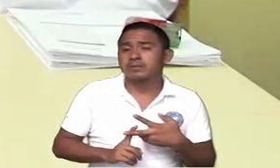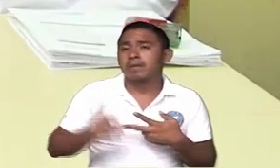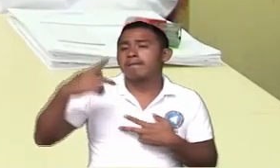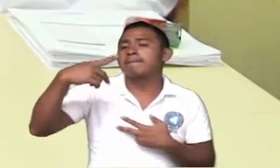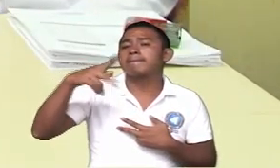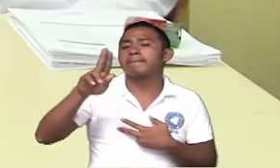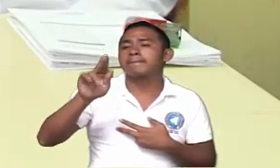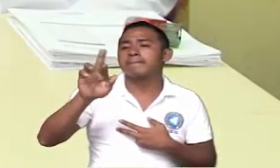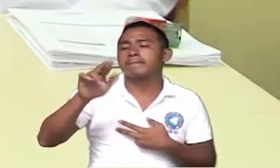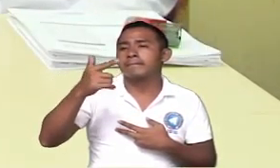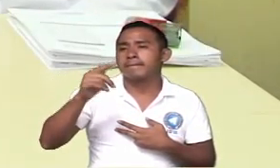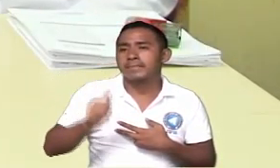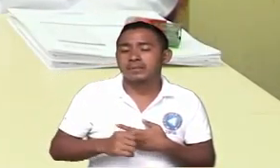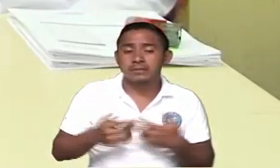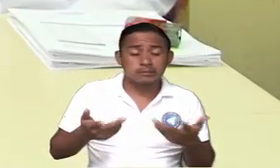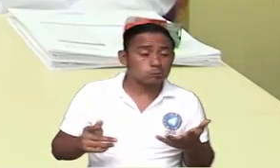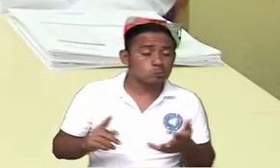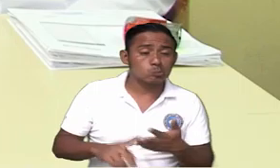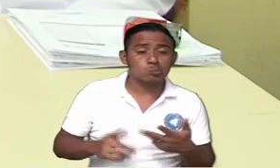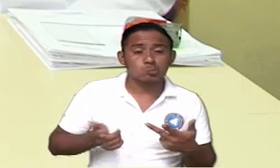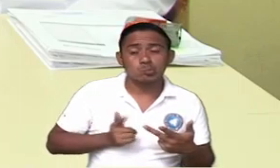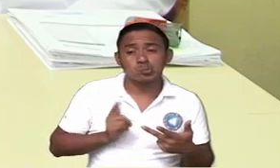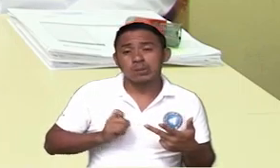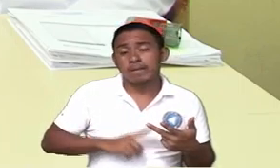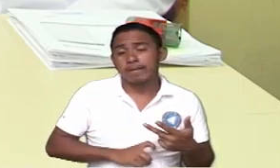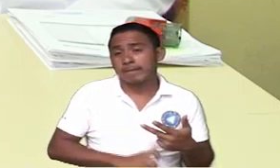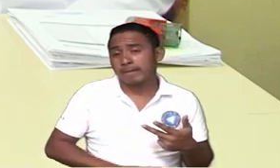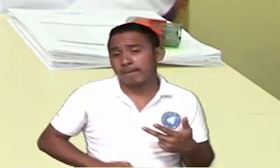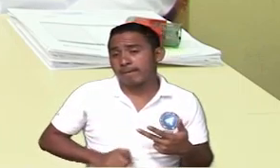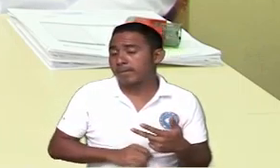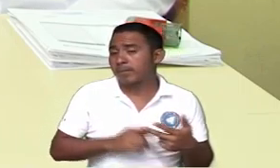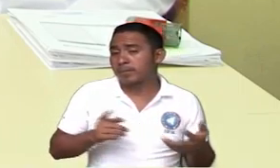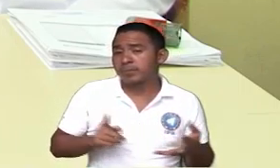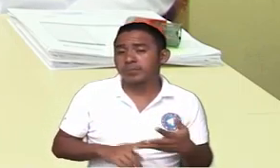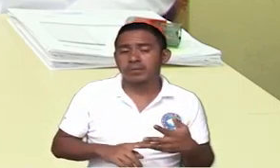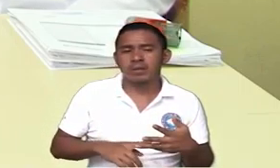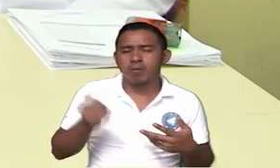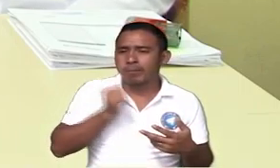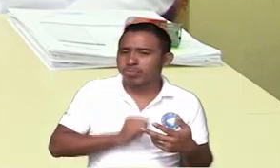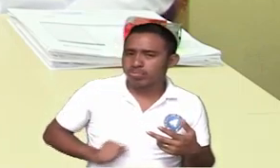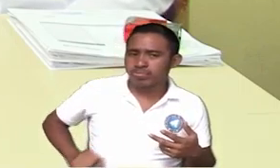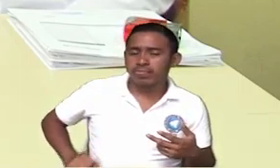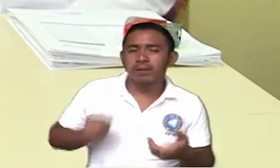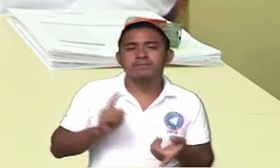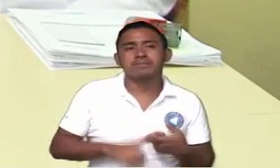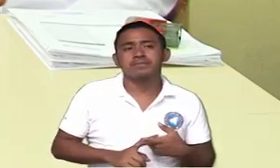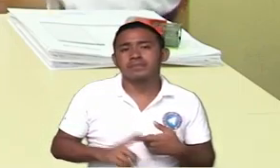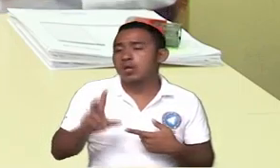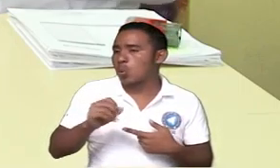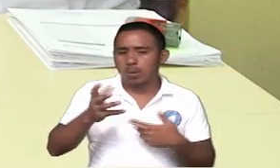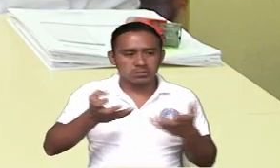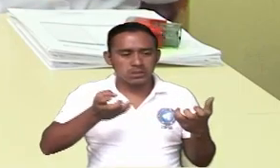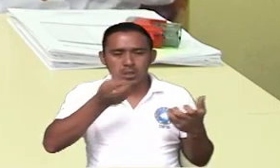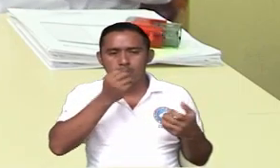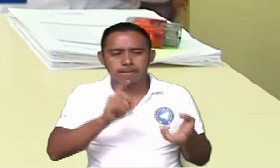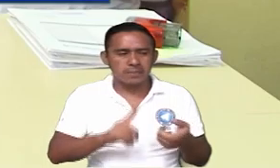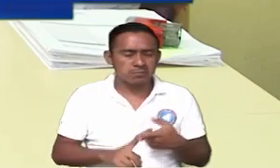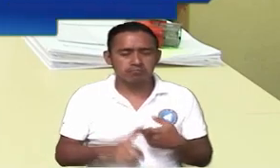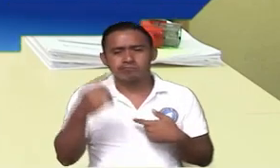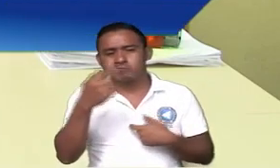pues, si tiene enfermedades parasitarias, diarrea, o por ejemplo te dice no quiere comer, se debe a